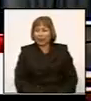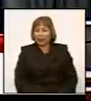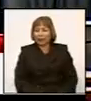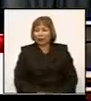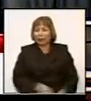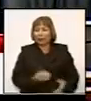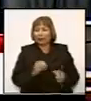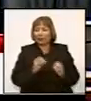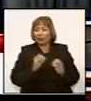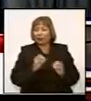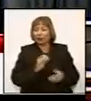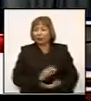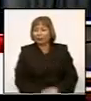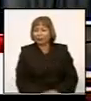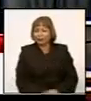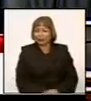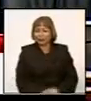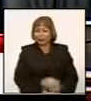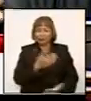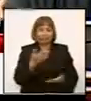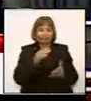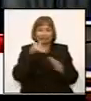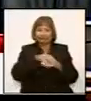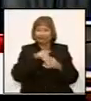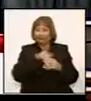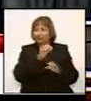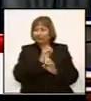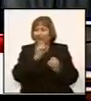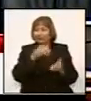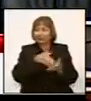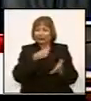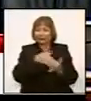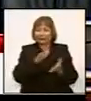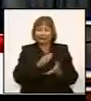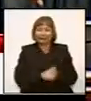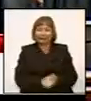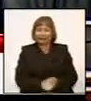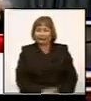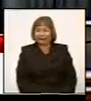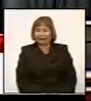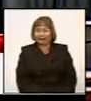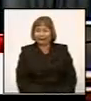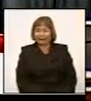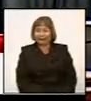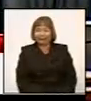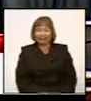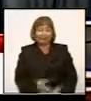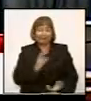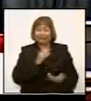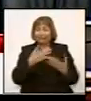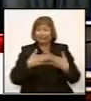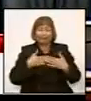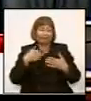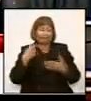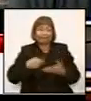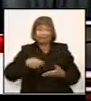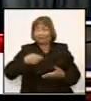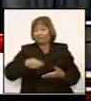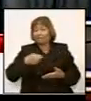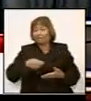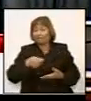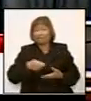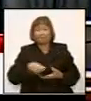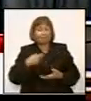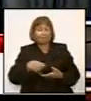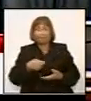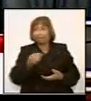nadie, ni de sacar provecho de nadie, ni de botar a nadie a la calle sin ninguna razón. Esto no es para inquilinos precarios,